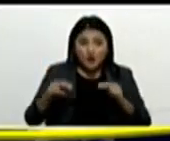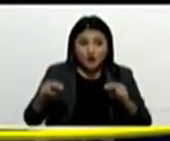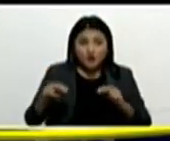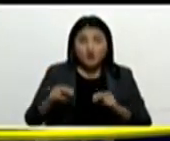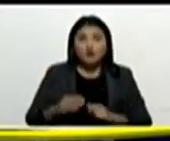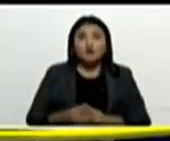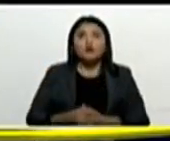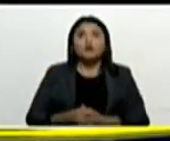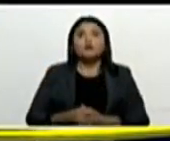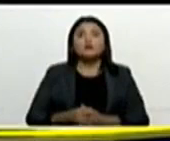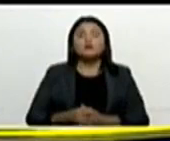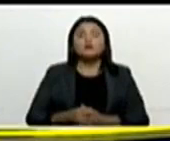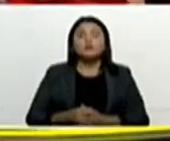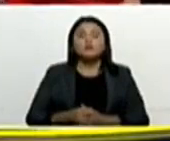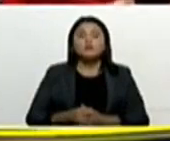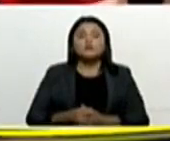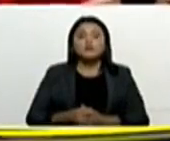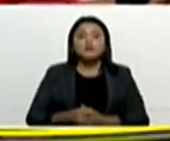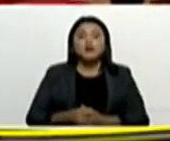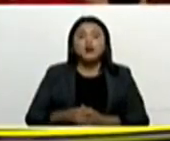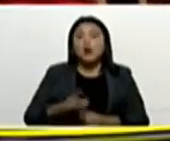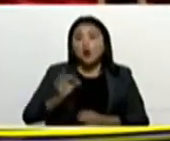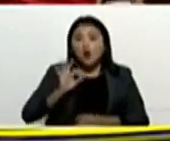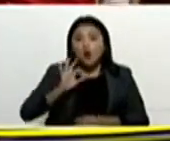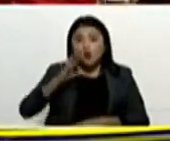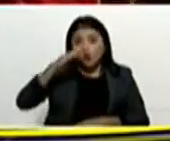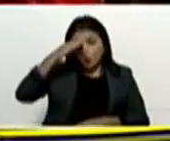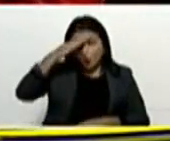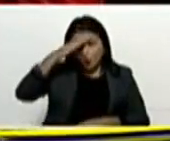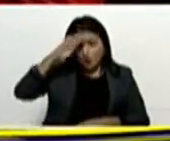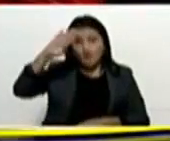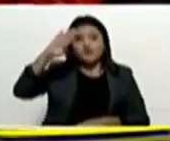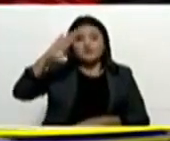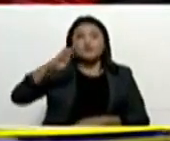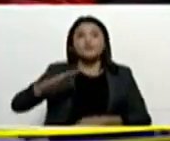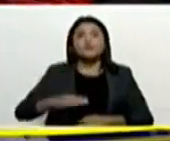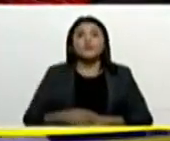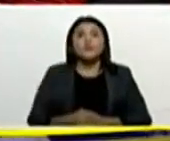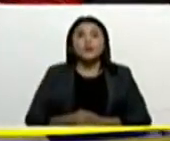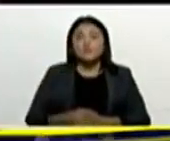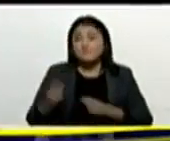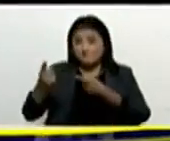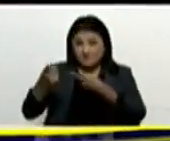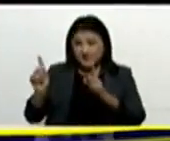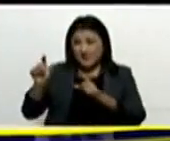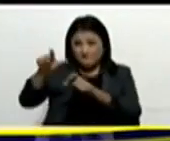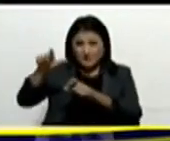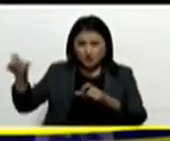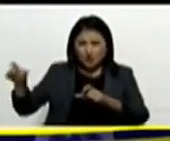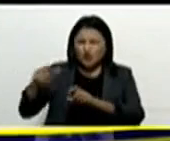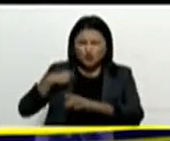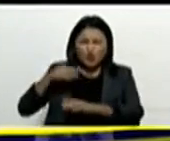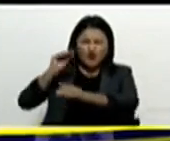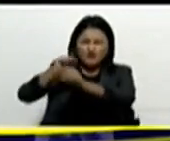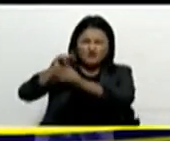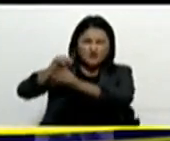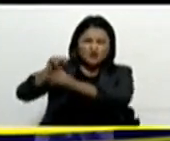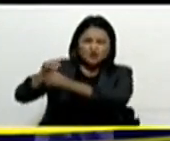y a la hermana República de Cuba. Para todos esos